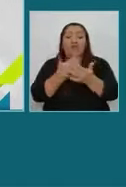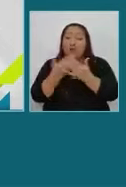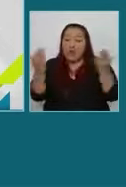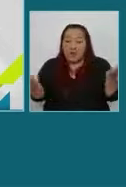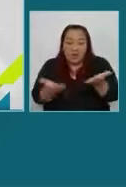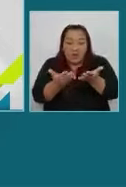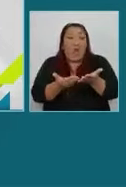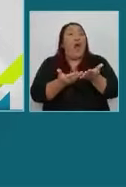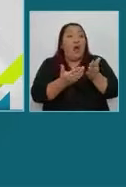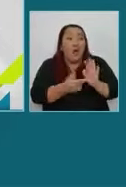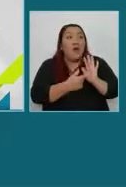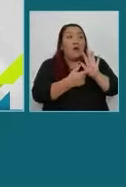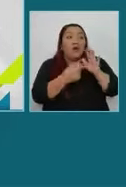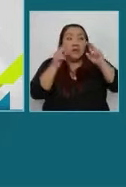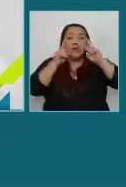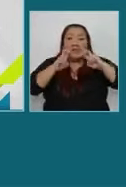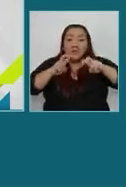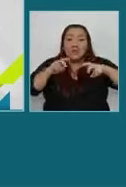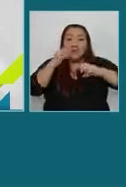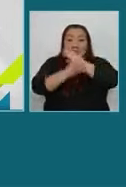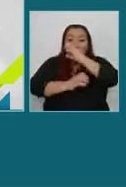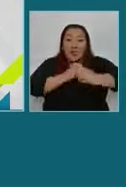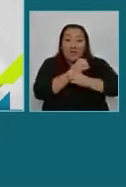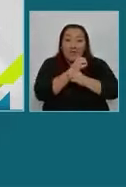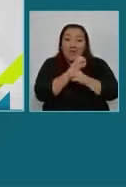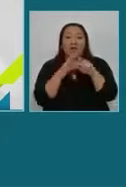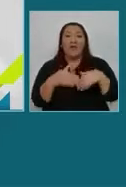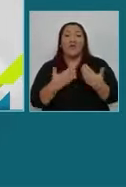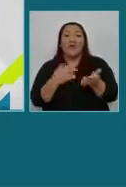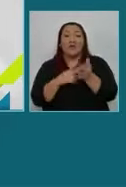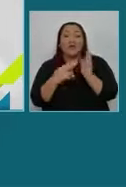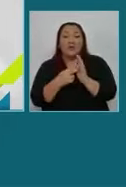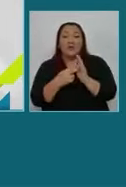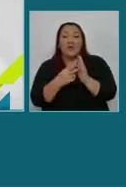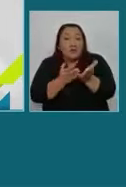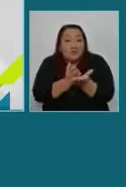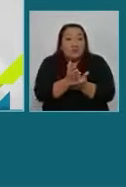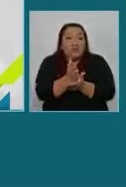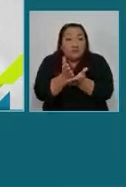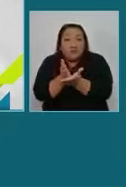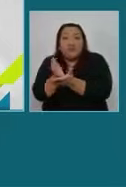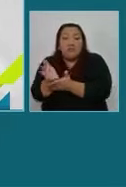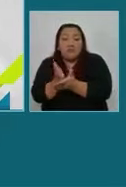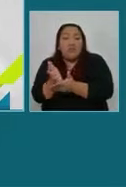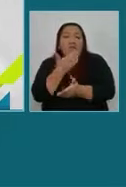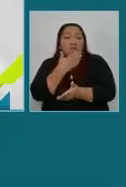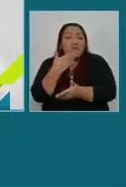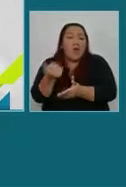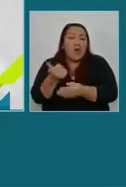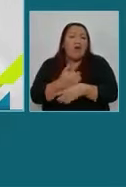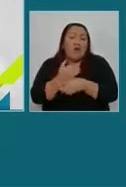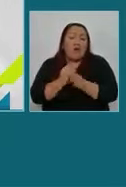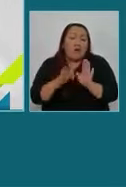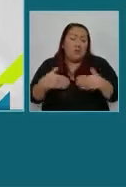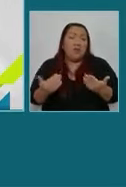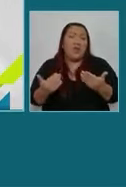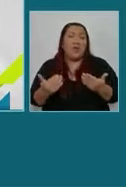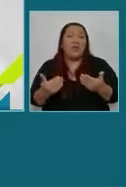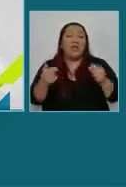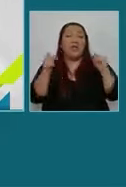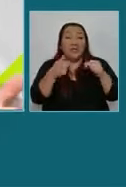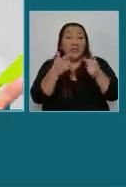la rigurosidad científica que permita, digamos, conducir de la mejor manera posible